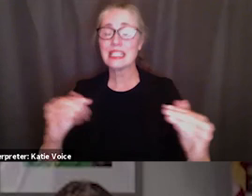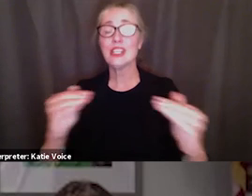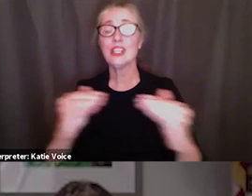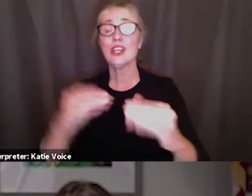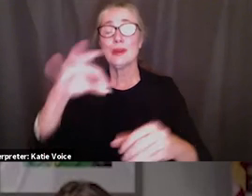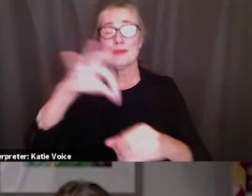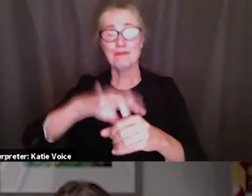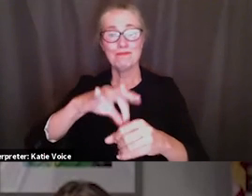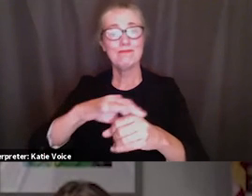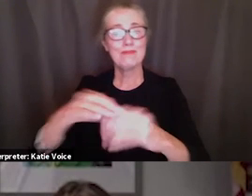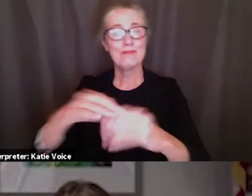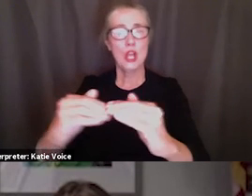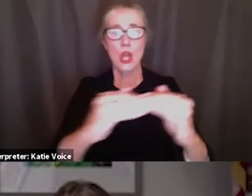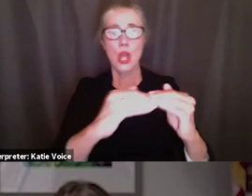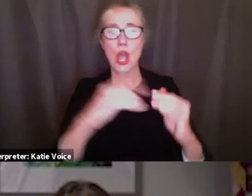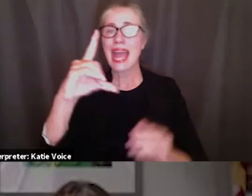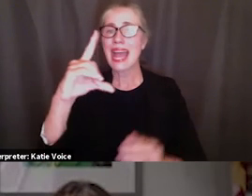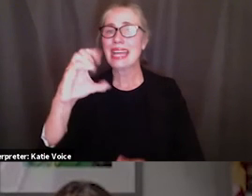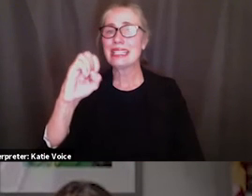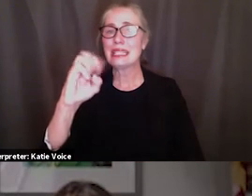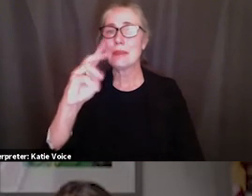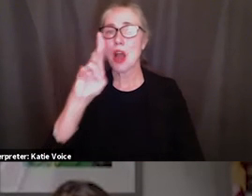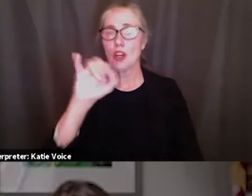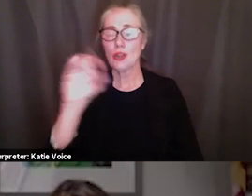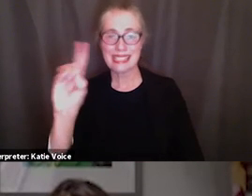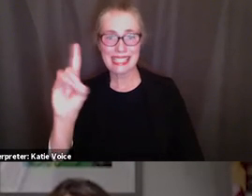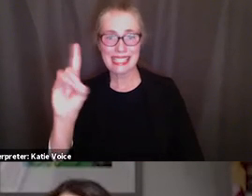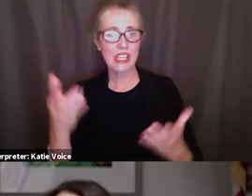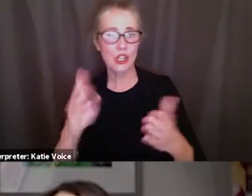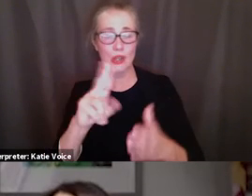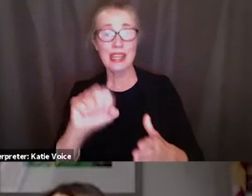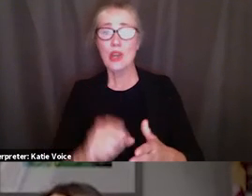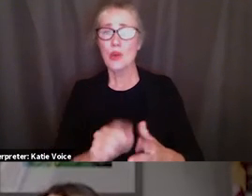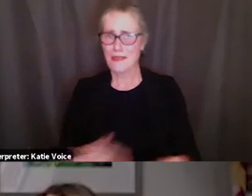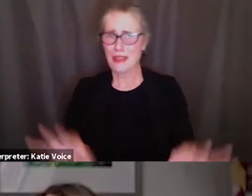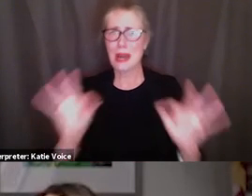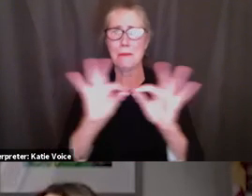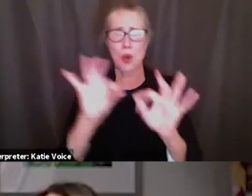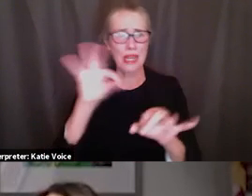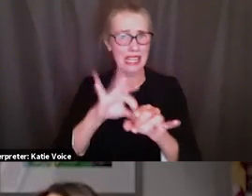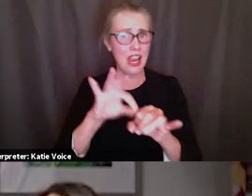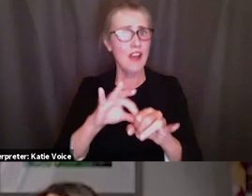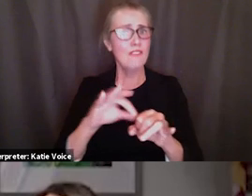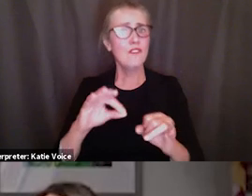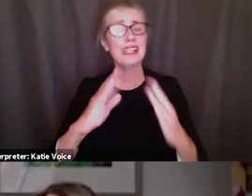la celebración de la democracia en los Estados Unidos. Tenemos una elección importante para los miembros